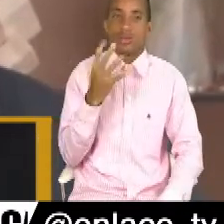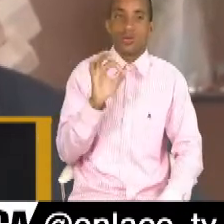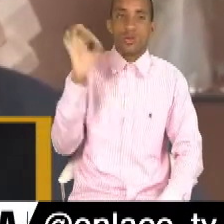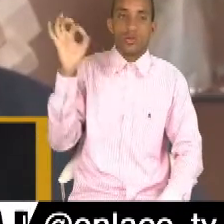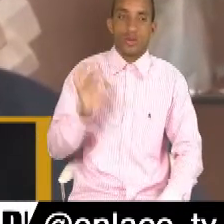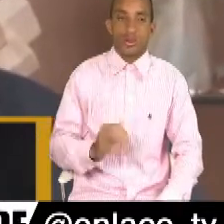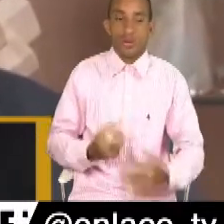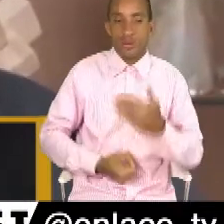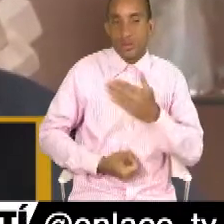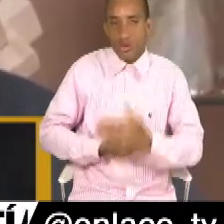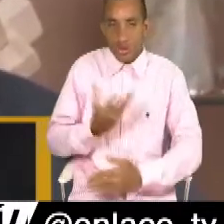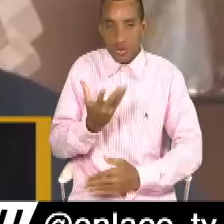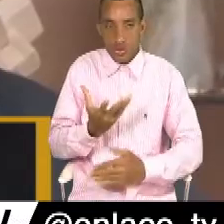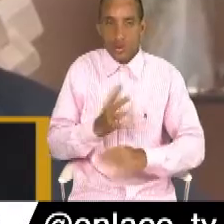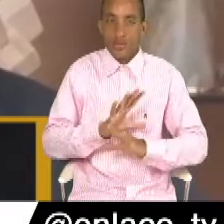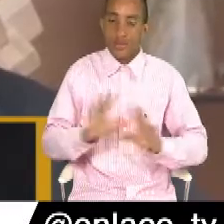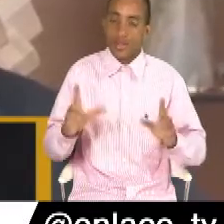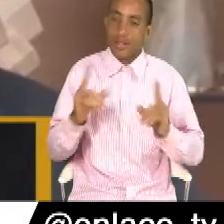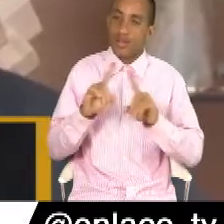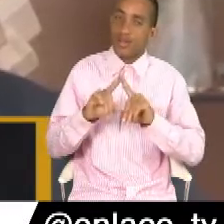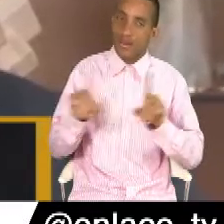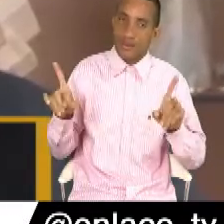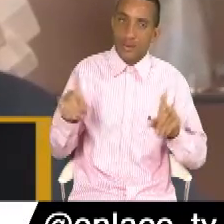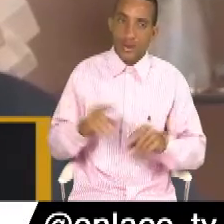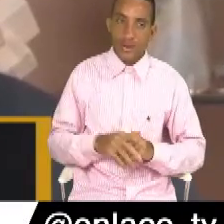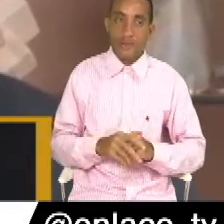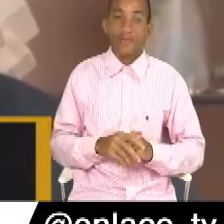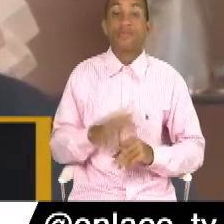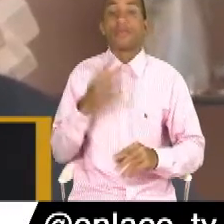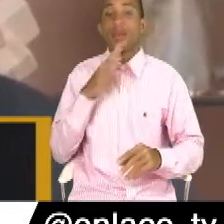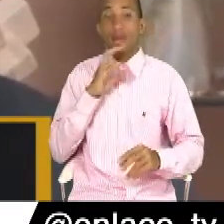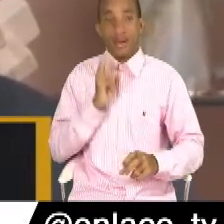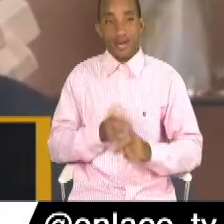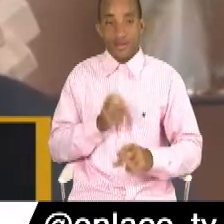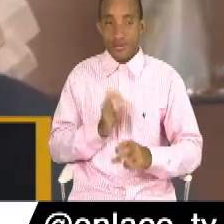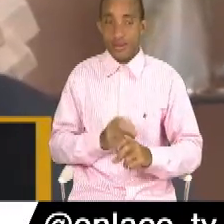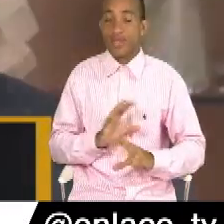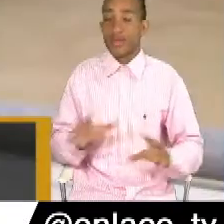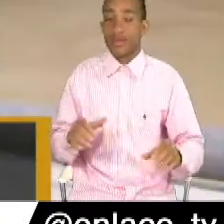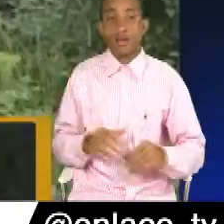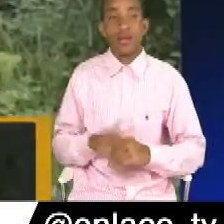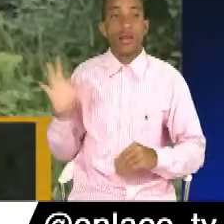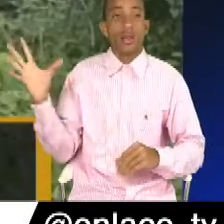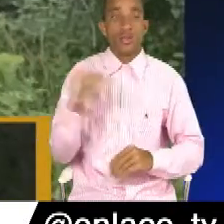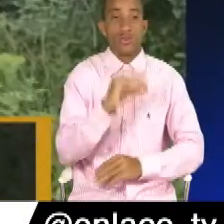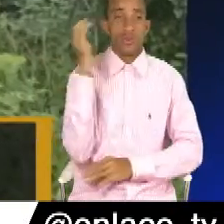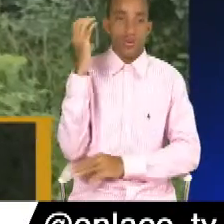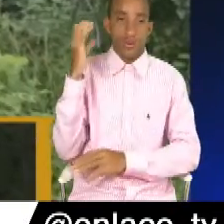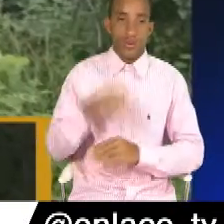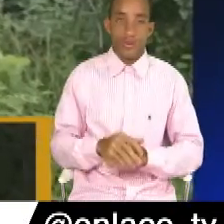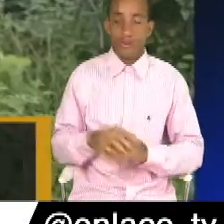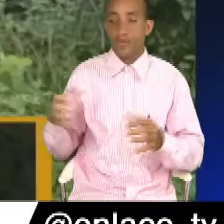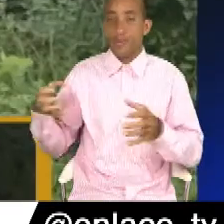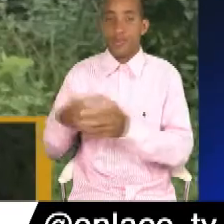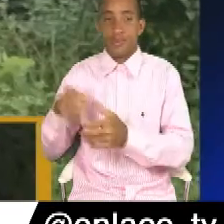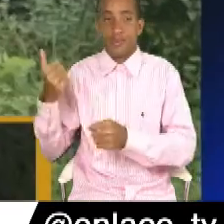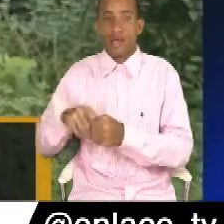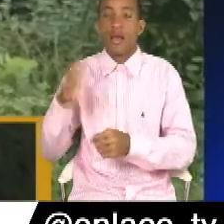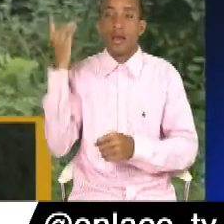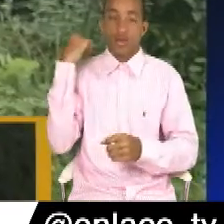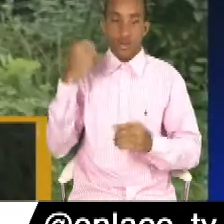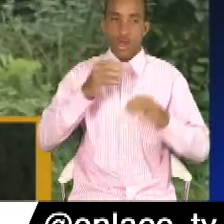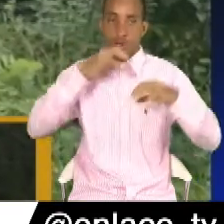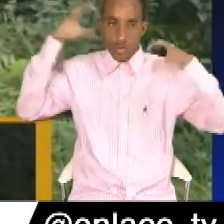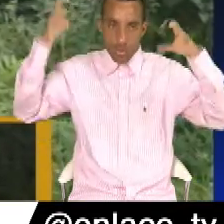producción ha sido diferida, con lo cual se le causa un grave daño a la nación y a todos los colombianos. Según la compañía, las fuertes lluvias de anoche y la